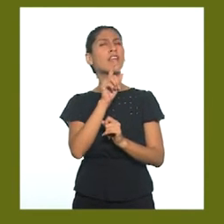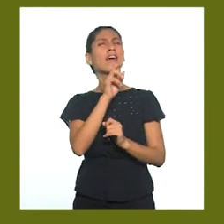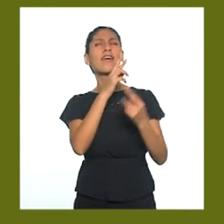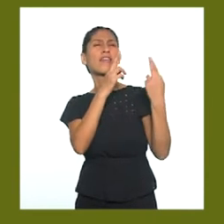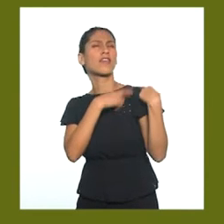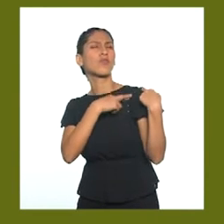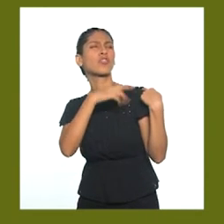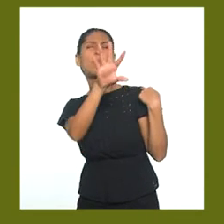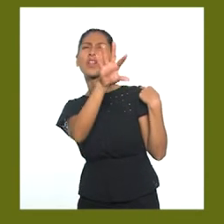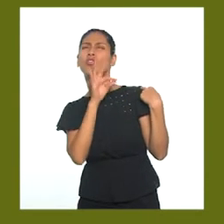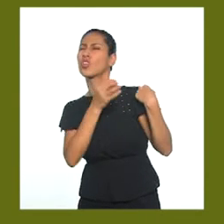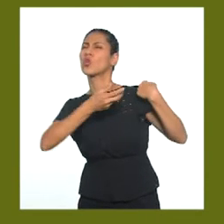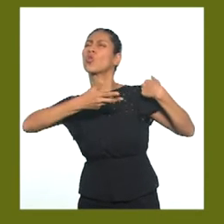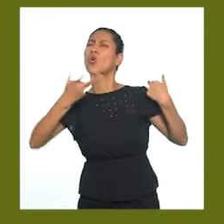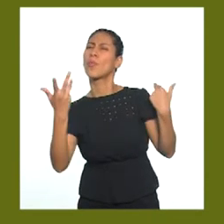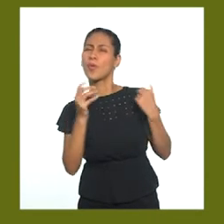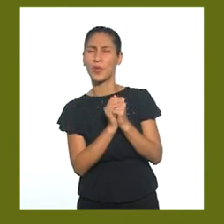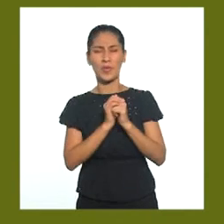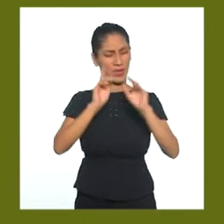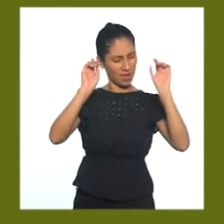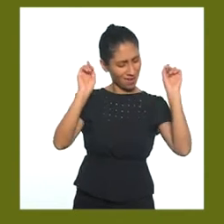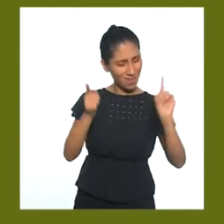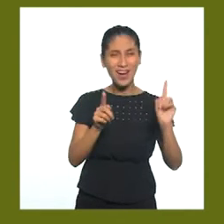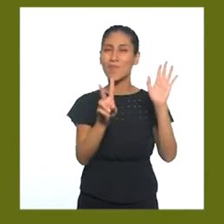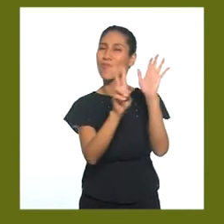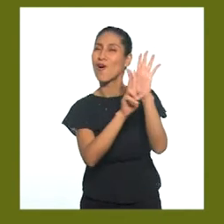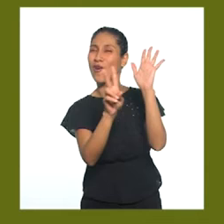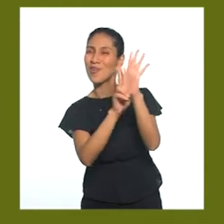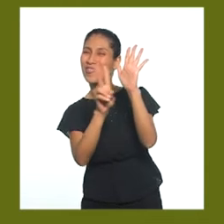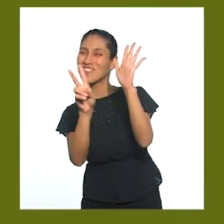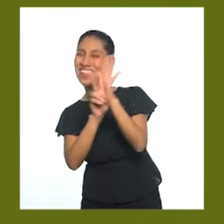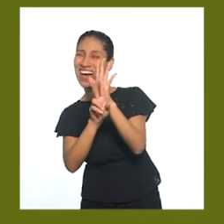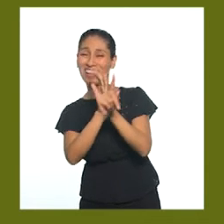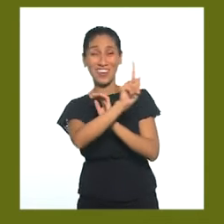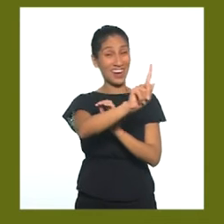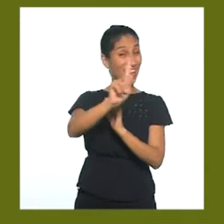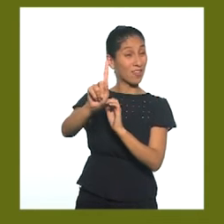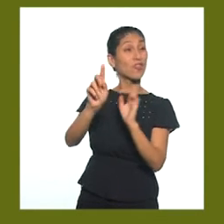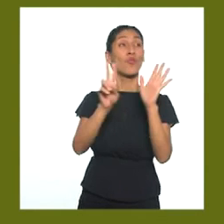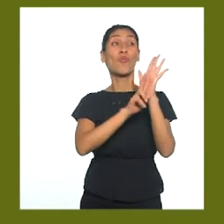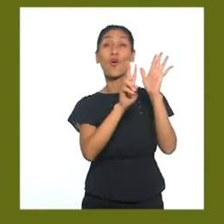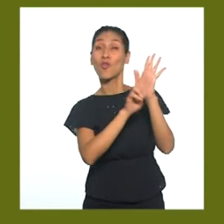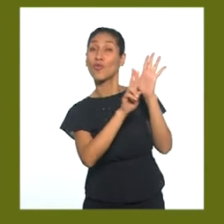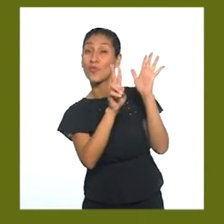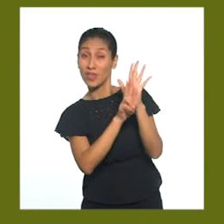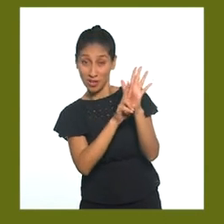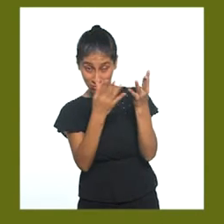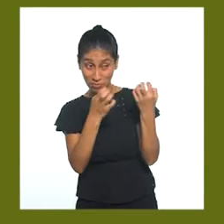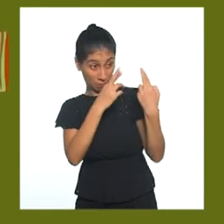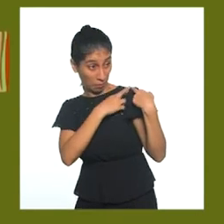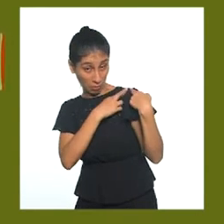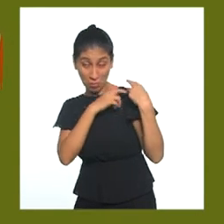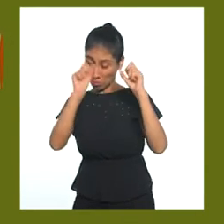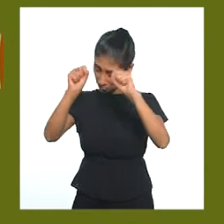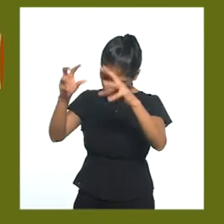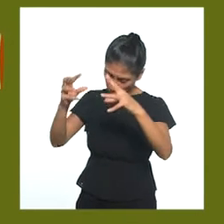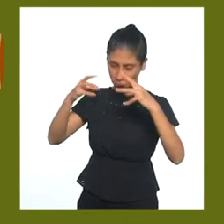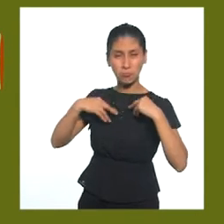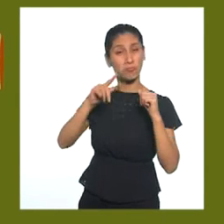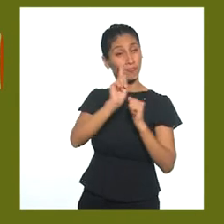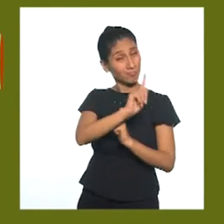Responsables. ¡Fue voluntario! ¡Claro!